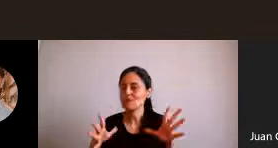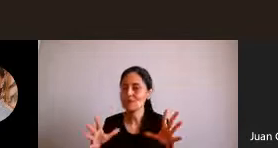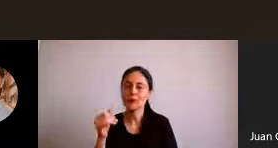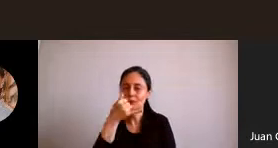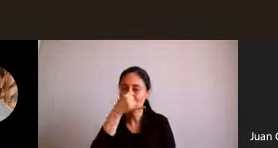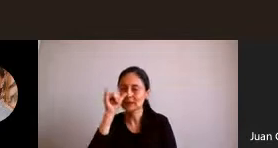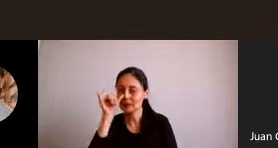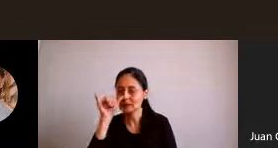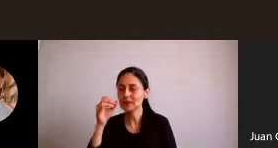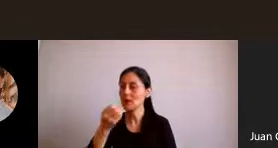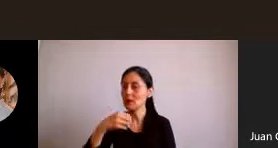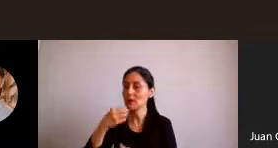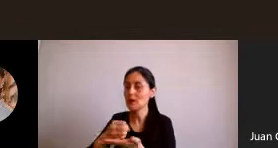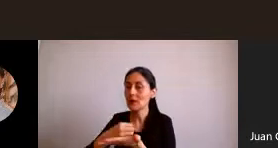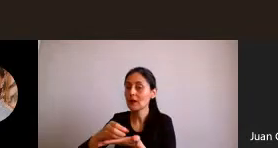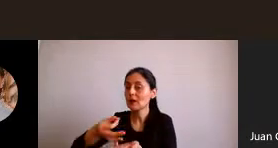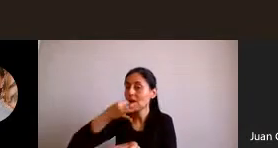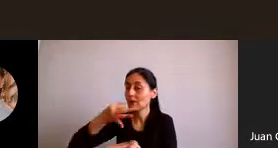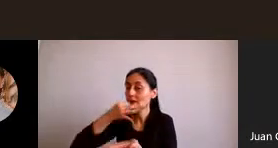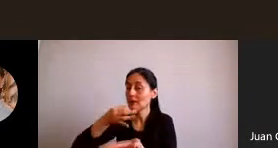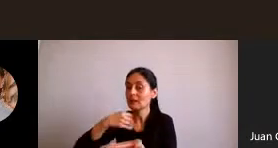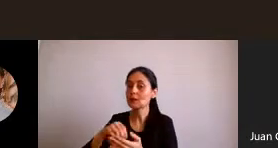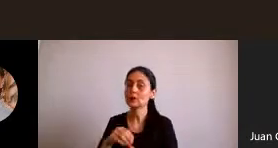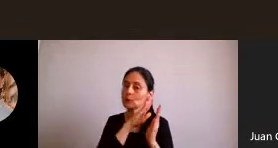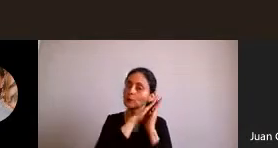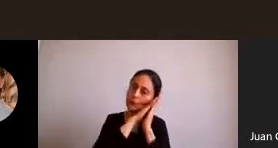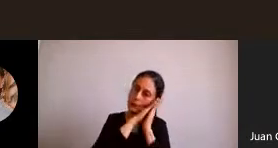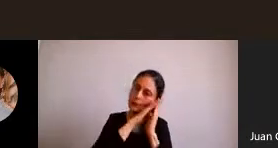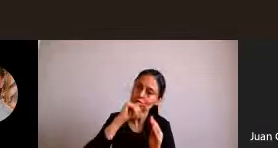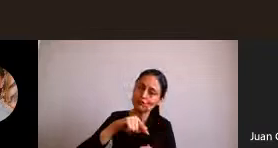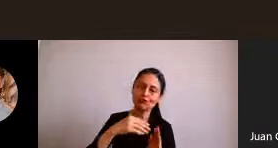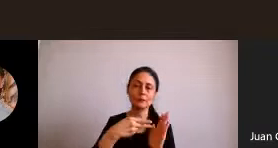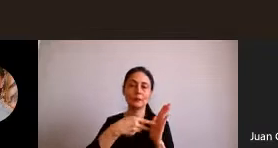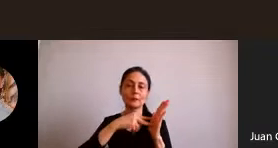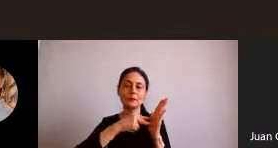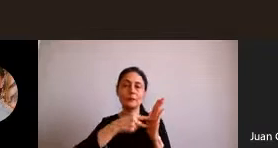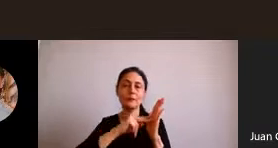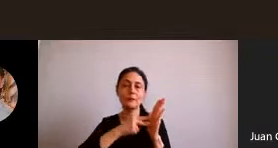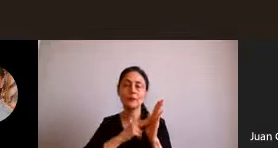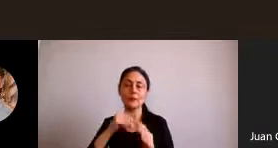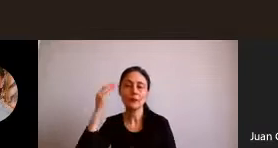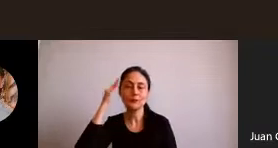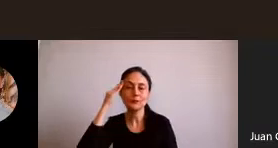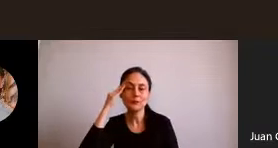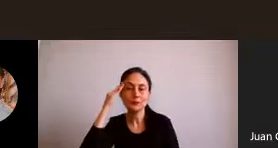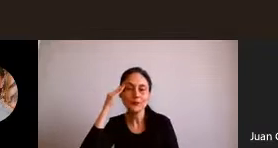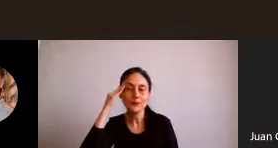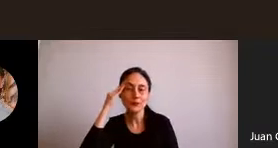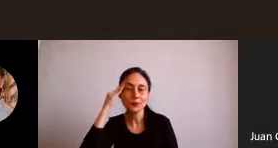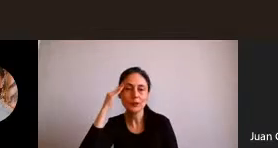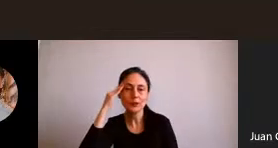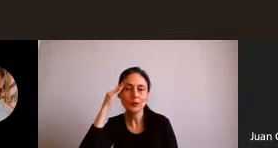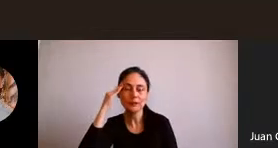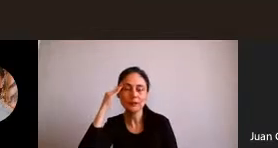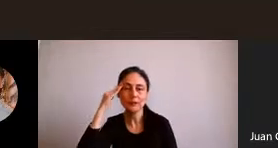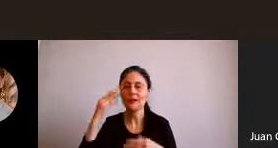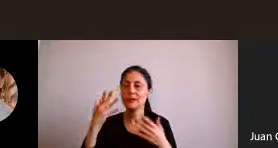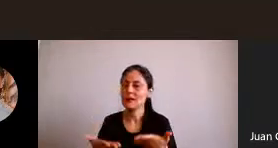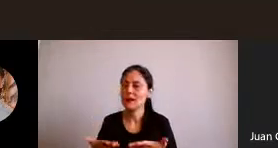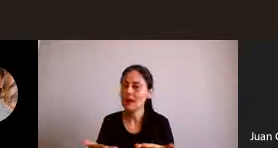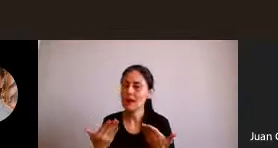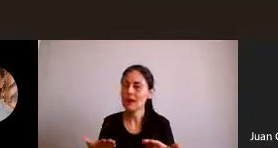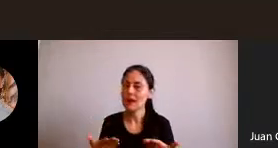de sedación, ¿cierto? Tienen mucho riesgo de presentar complicaciones cognitivas y una patología muy común que se llama, que ahora está como un poco